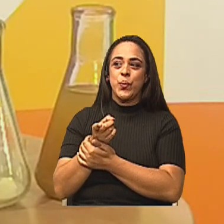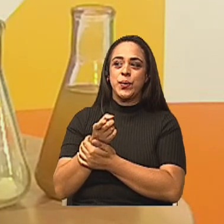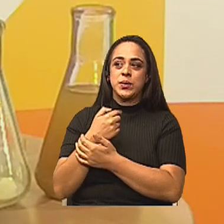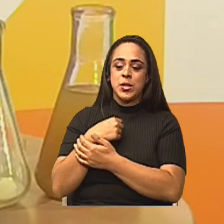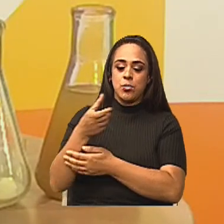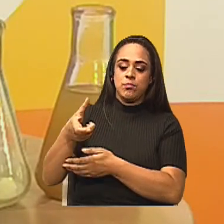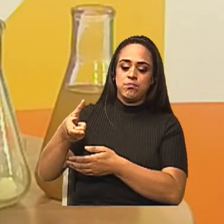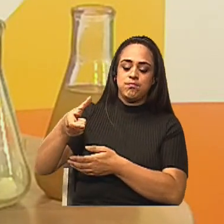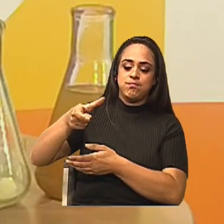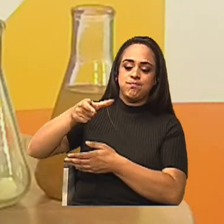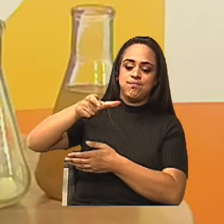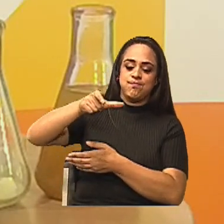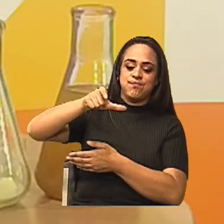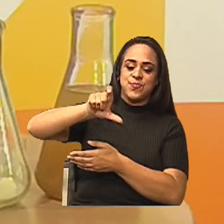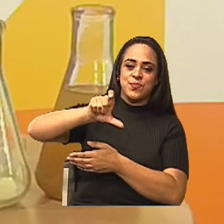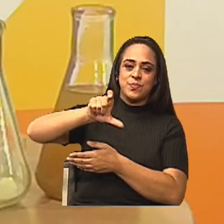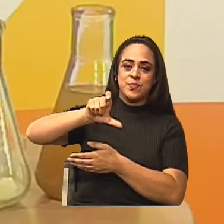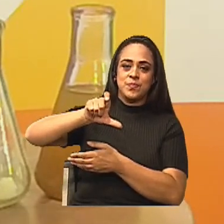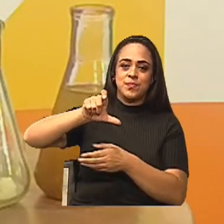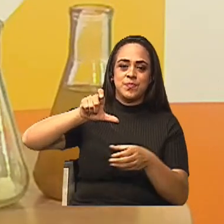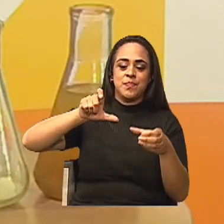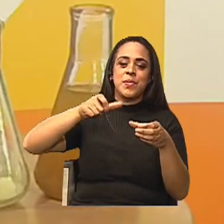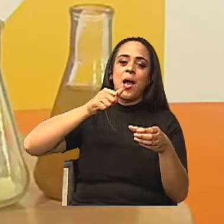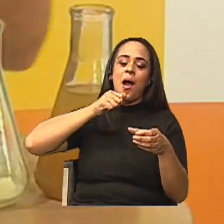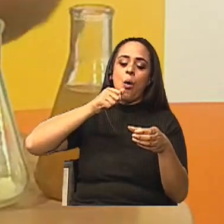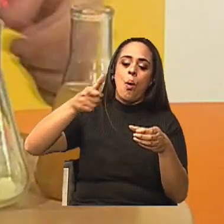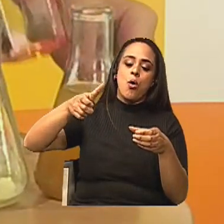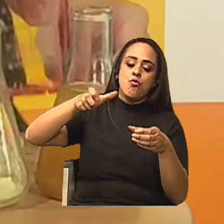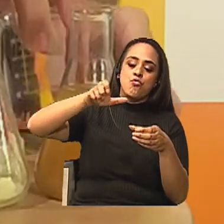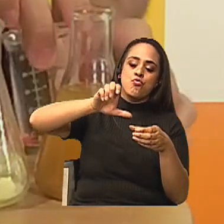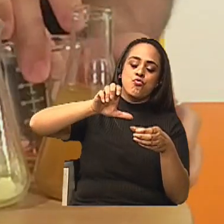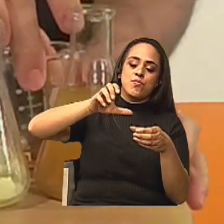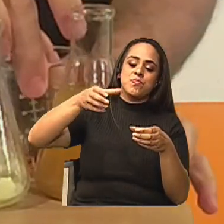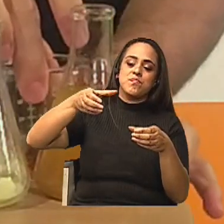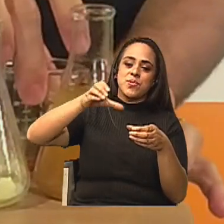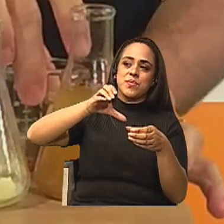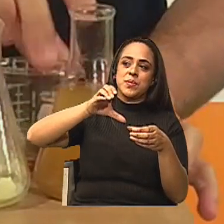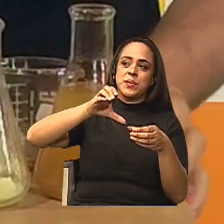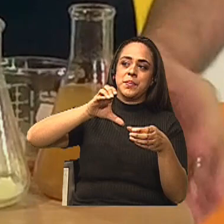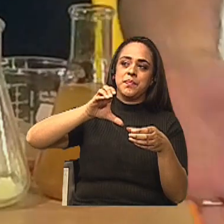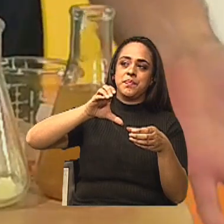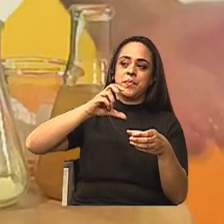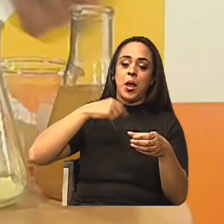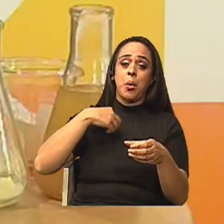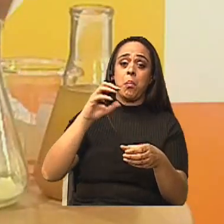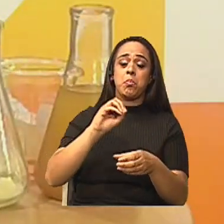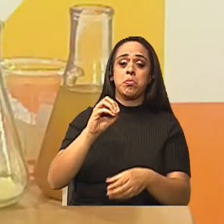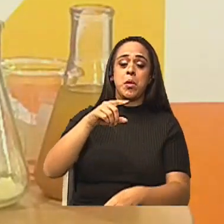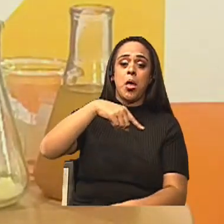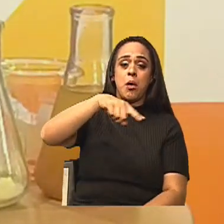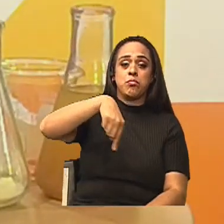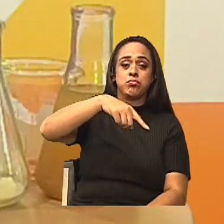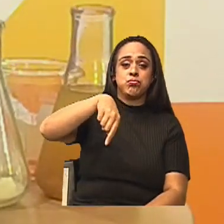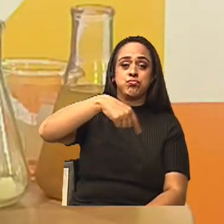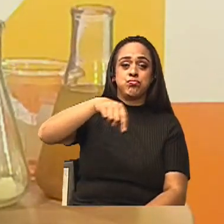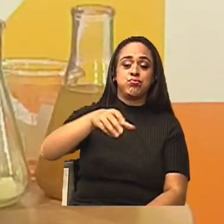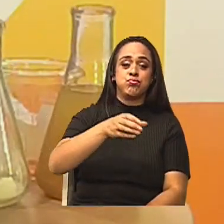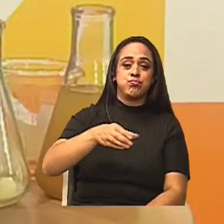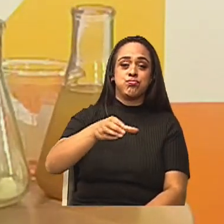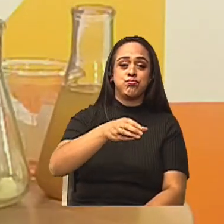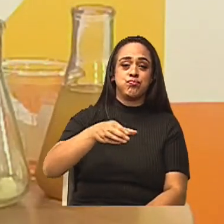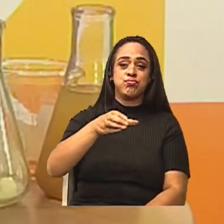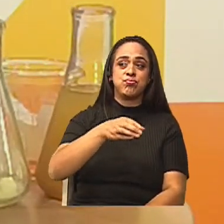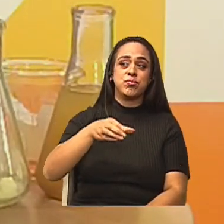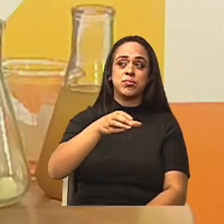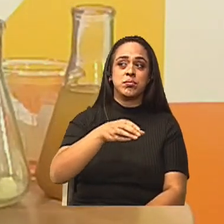el sirope en el agua, vean que ni siquiera tuve que agitar el recipiente. Vean lo que